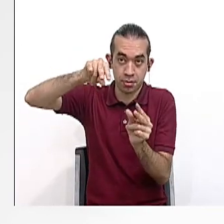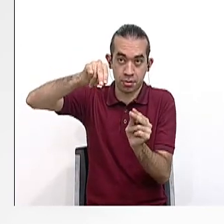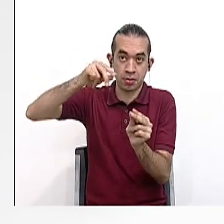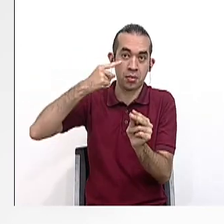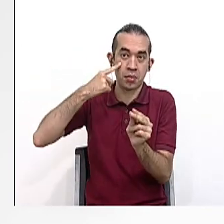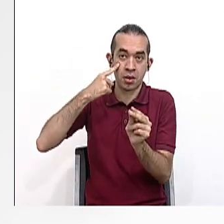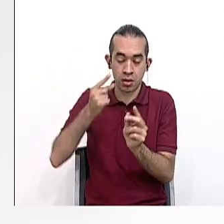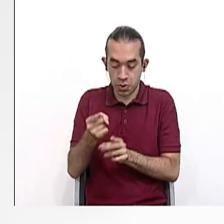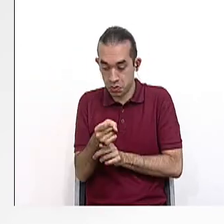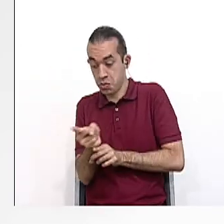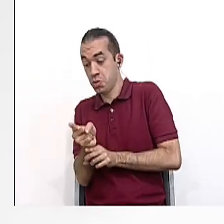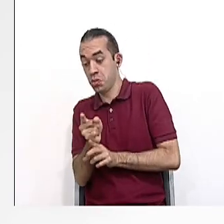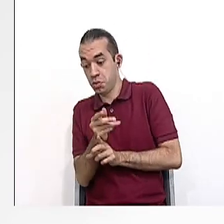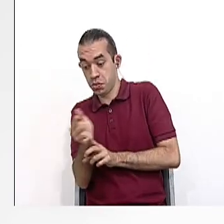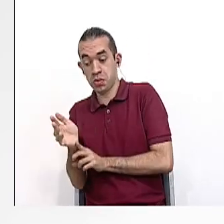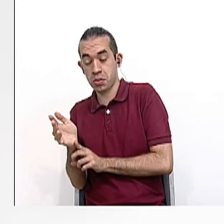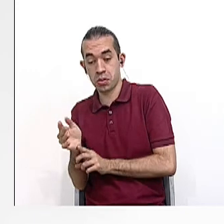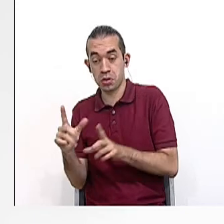Y este me indica